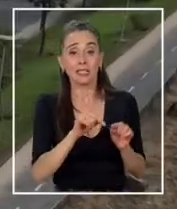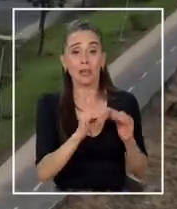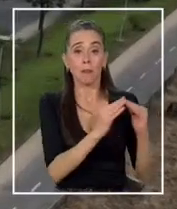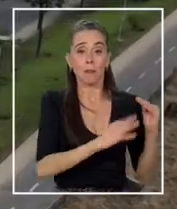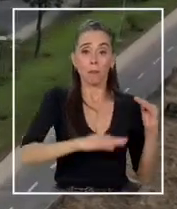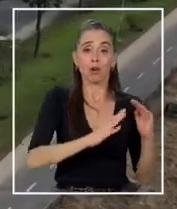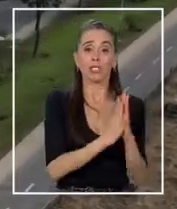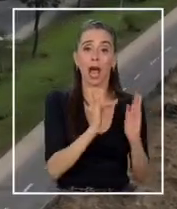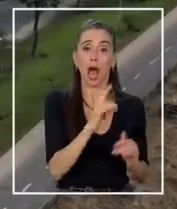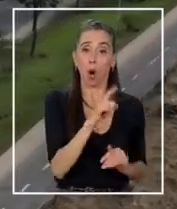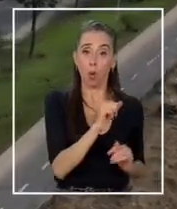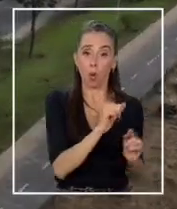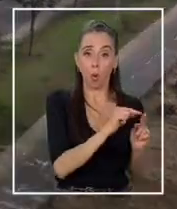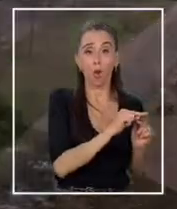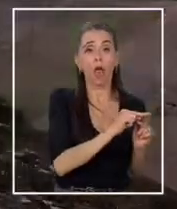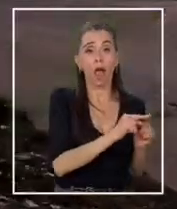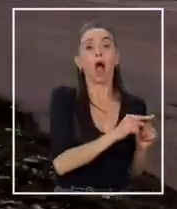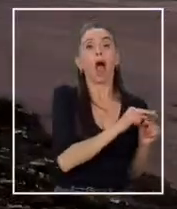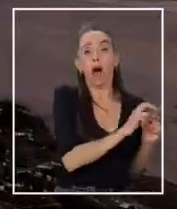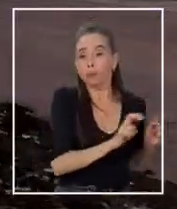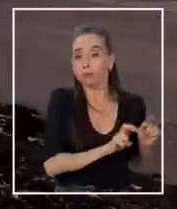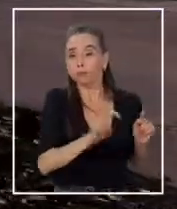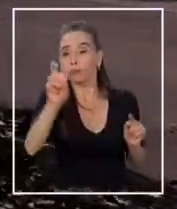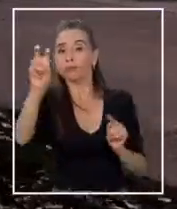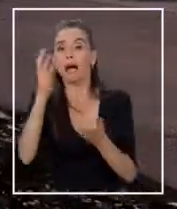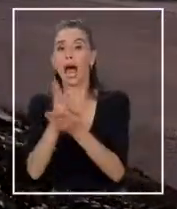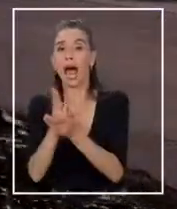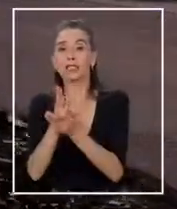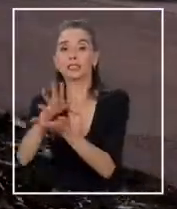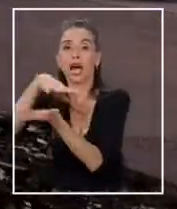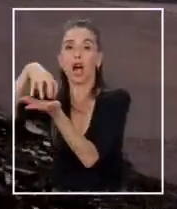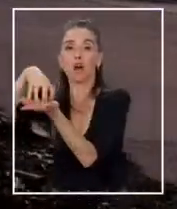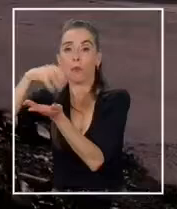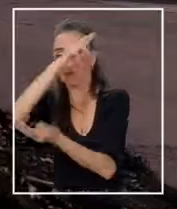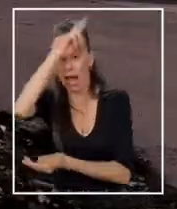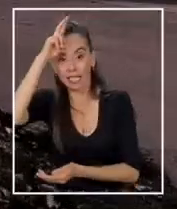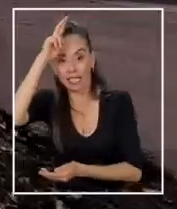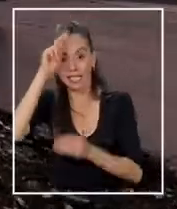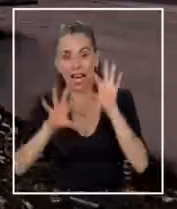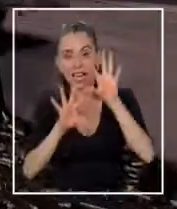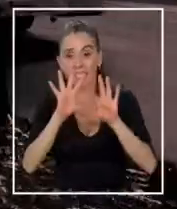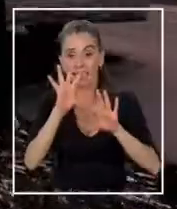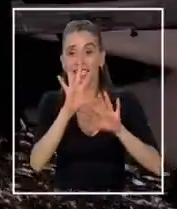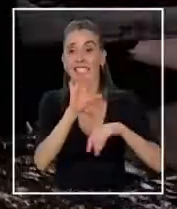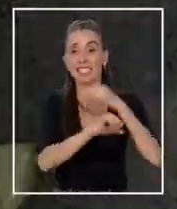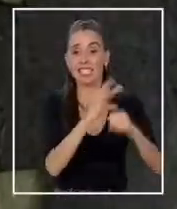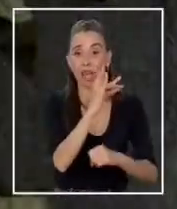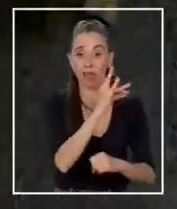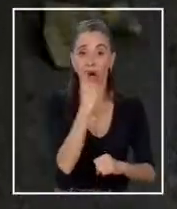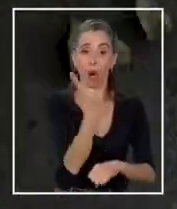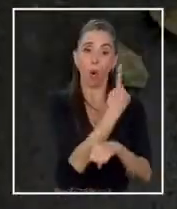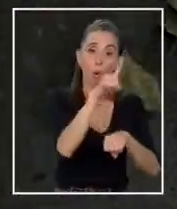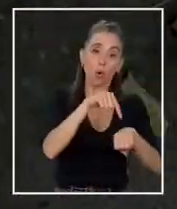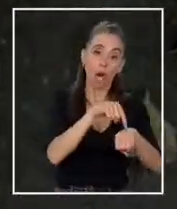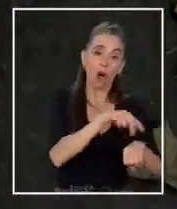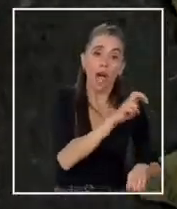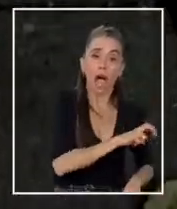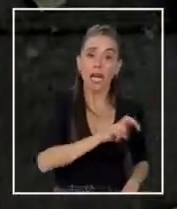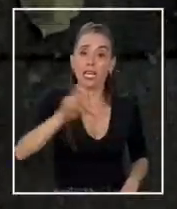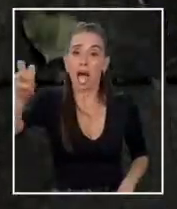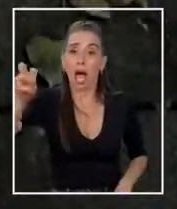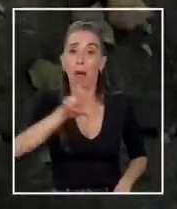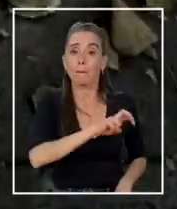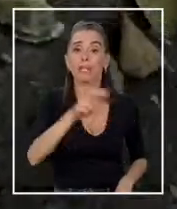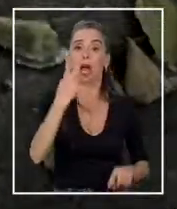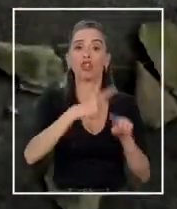la población Santa Julia hasta La Reina, que Sergio a sus 15 años realizaba caminando por cerca de una hora, al menos dos veces a la